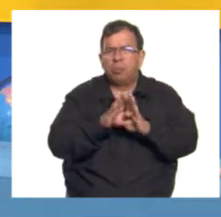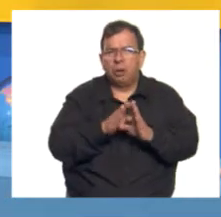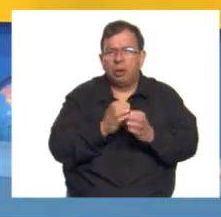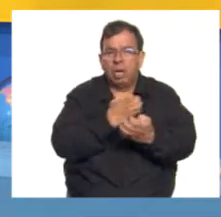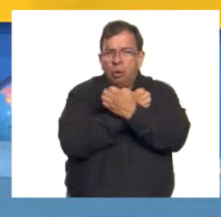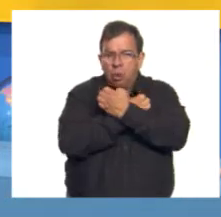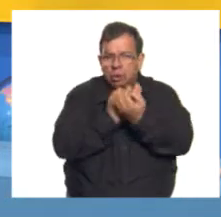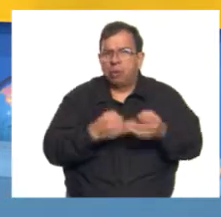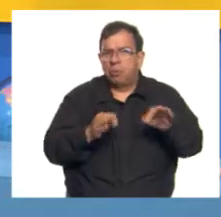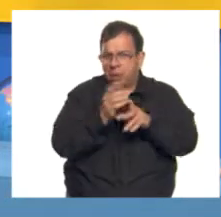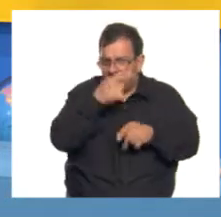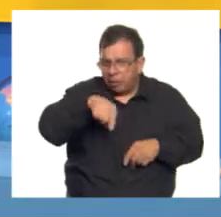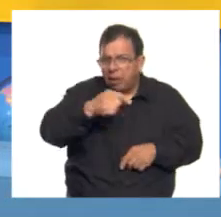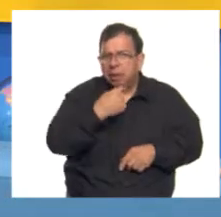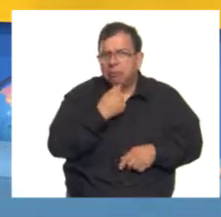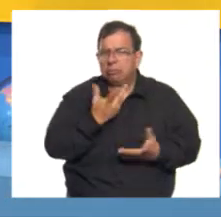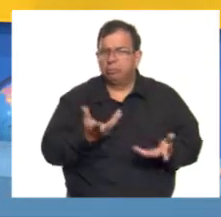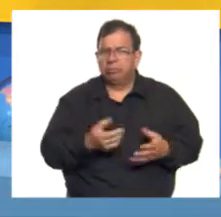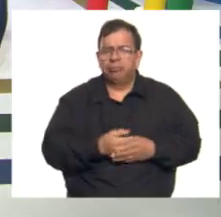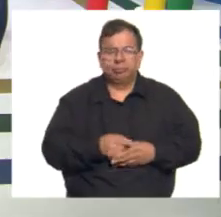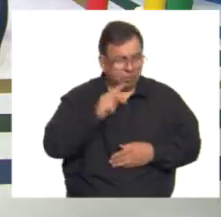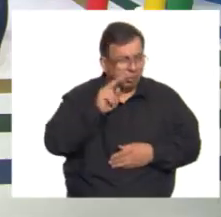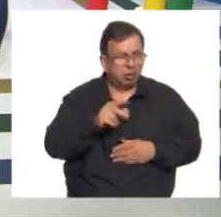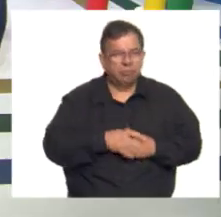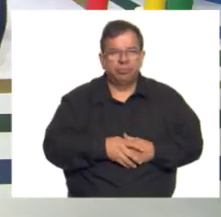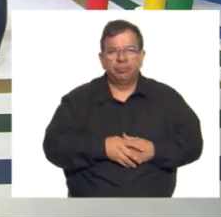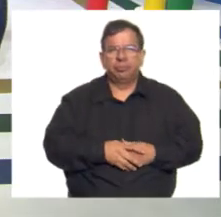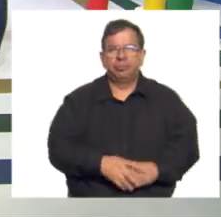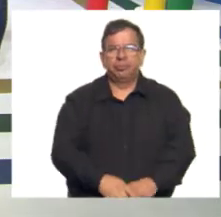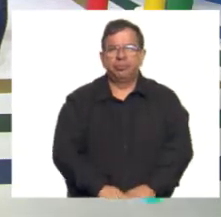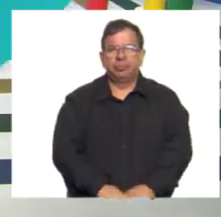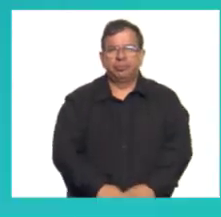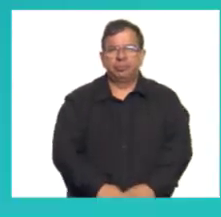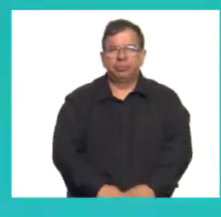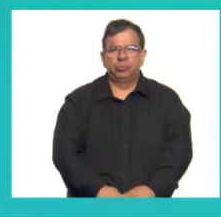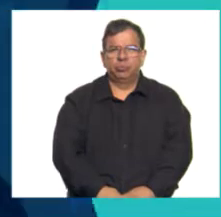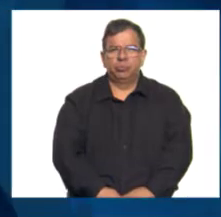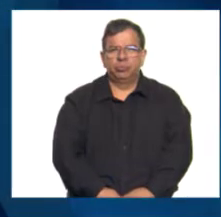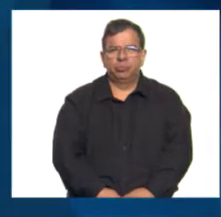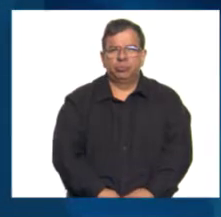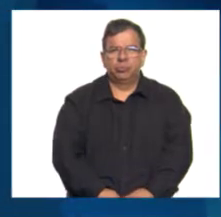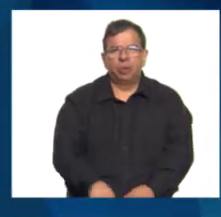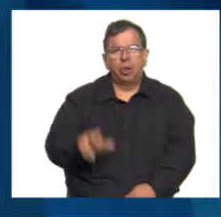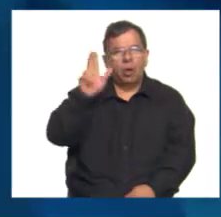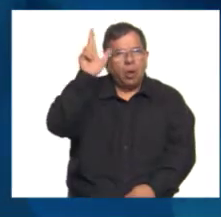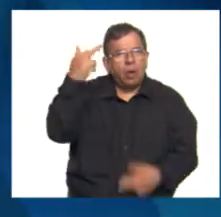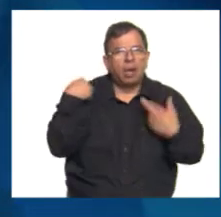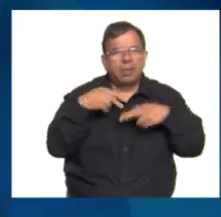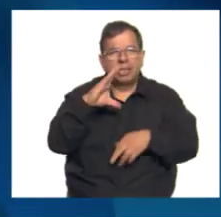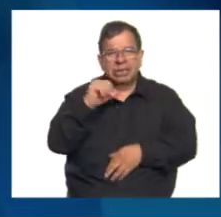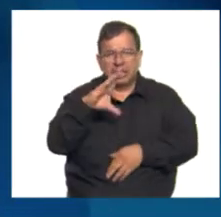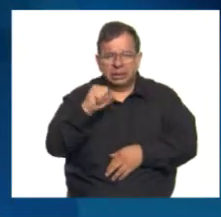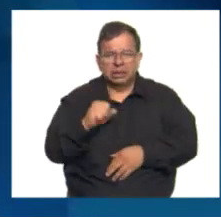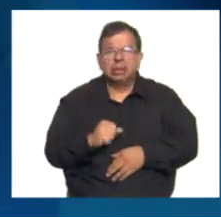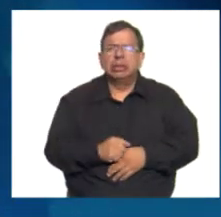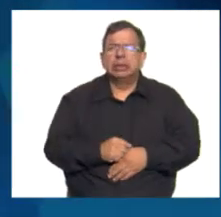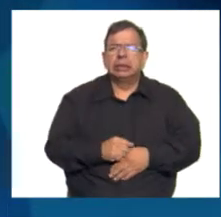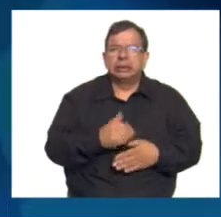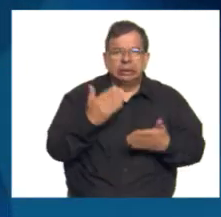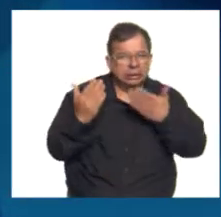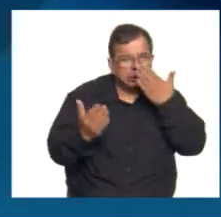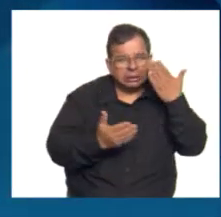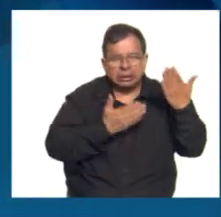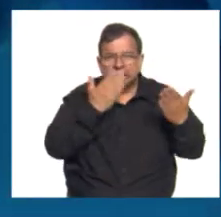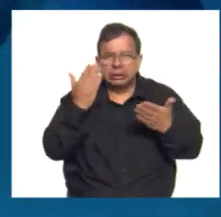la educación. ¿Quieres verlo? Sí, por favor, vamos a verlo. Hola, maestra Ceci. Yo creo que el estudio es